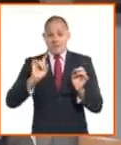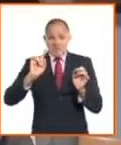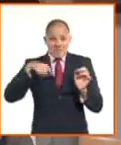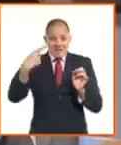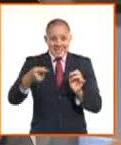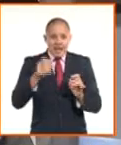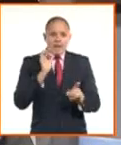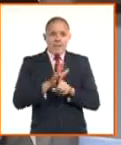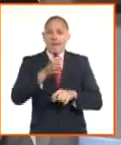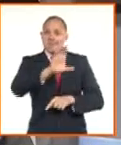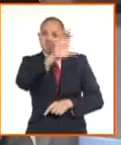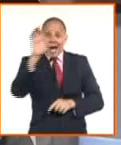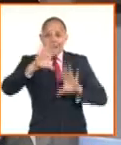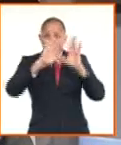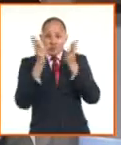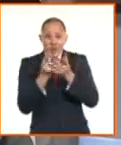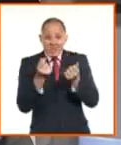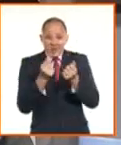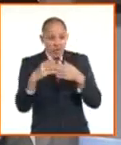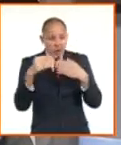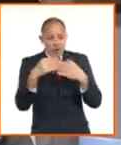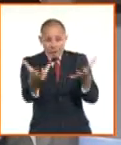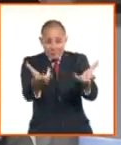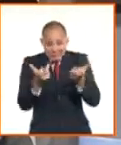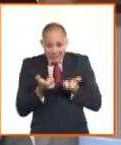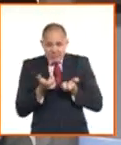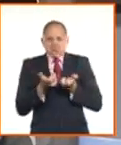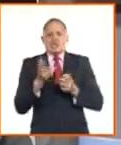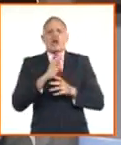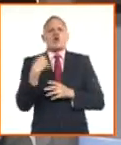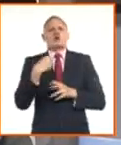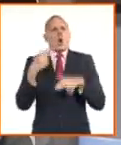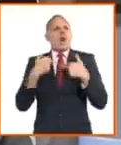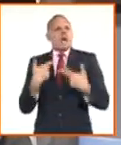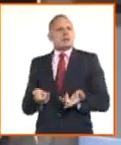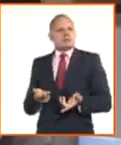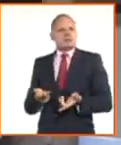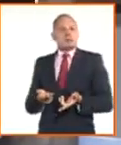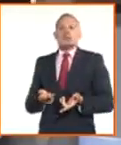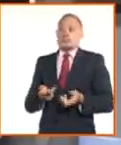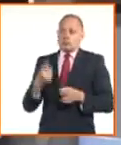recursos que nosotros tengamos la capacidad de ahorrar y tengamos la posibilidad de